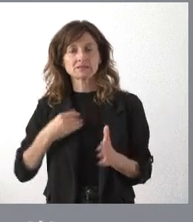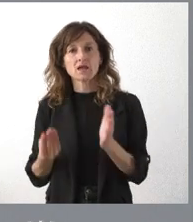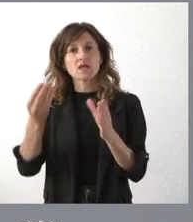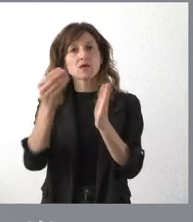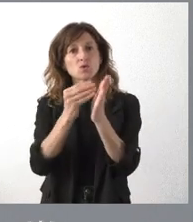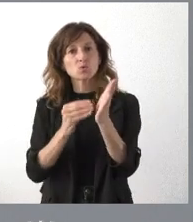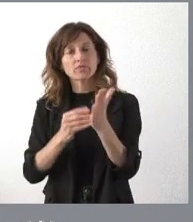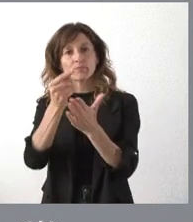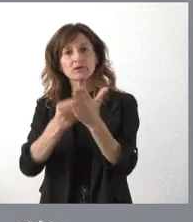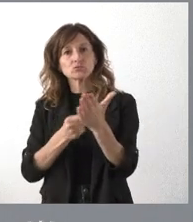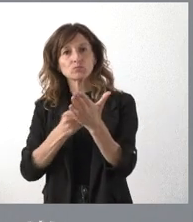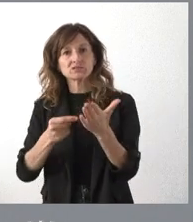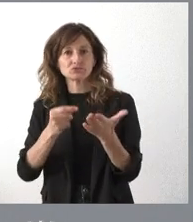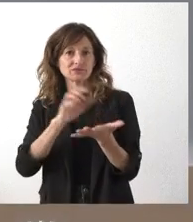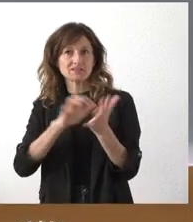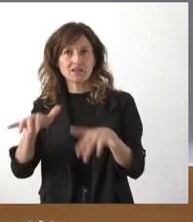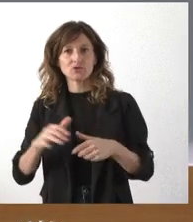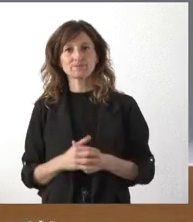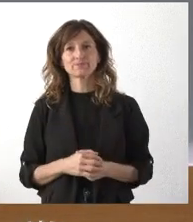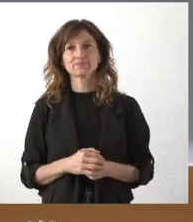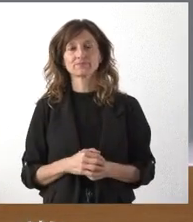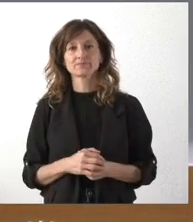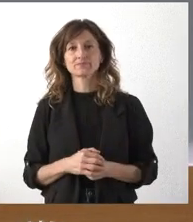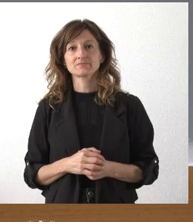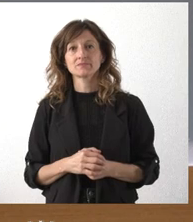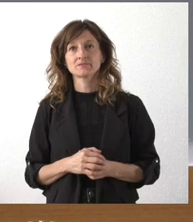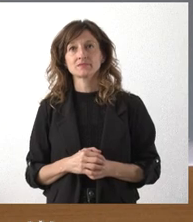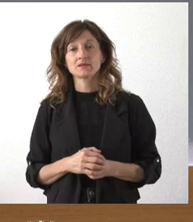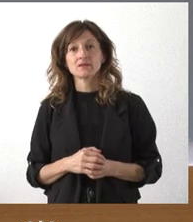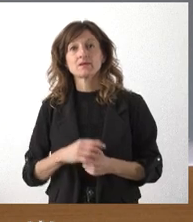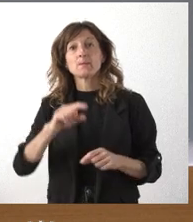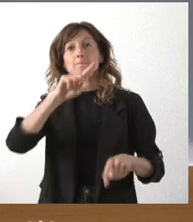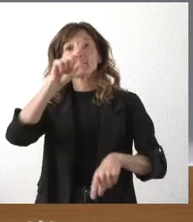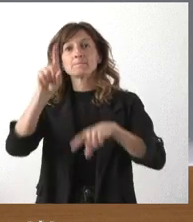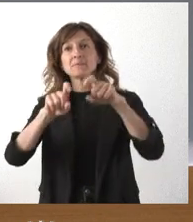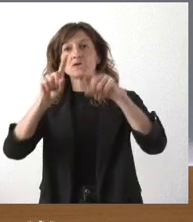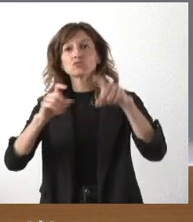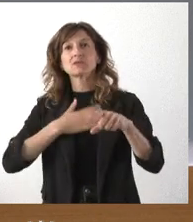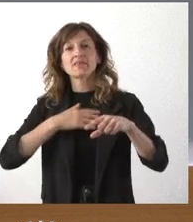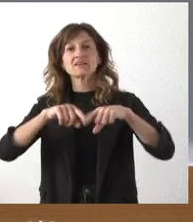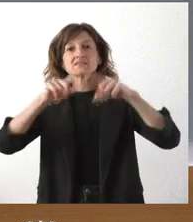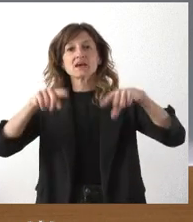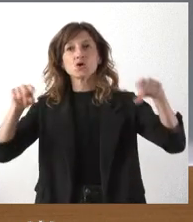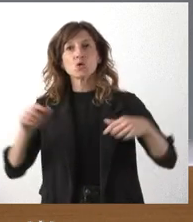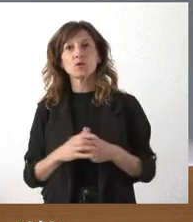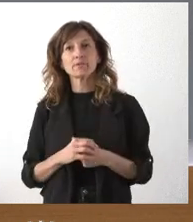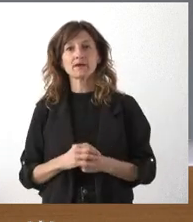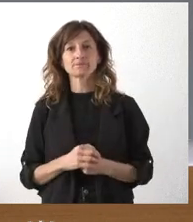en los presupuestos de la comunidad Autónoma tenemos una repregunta en Segovia begoña